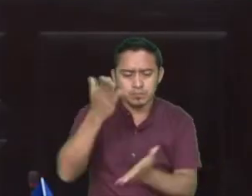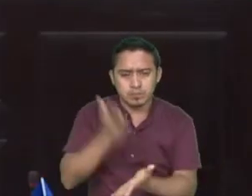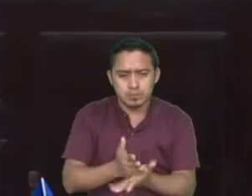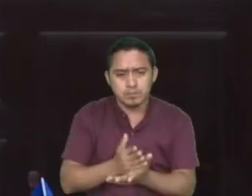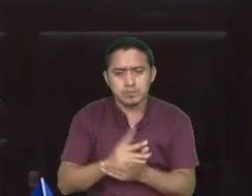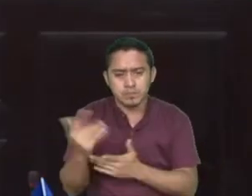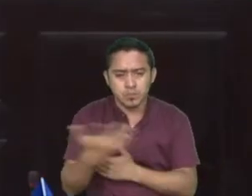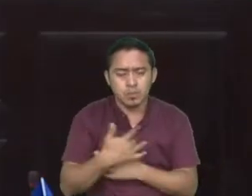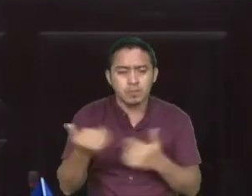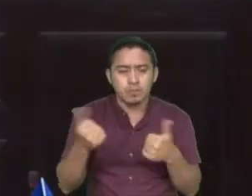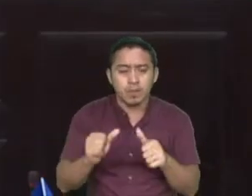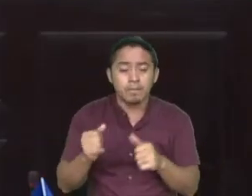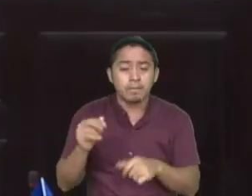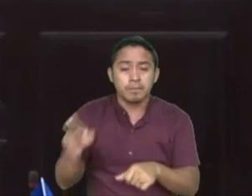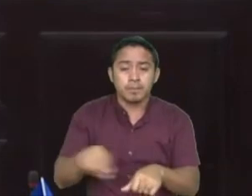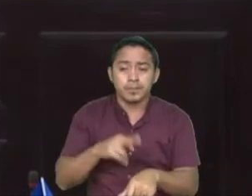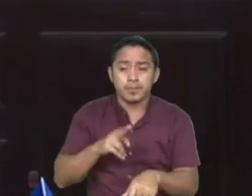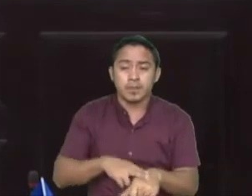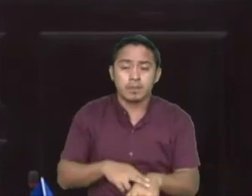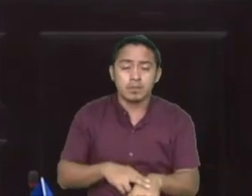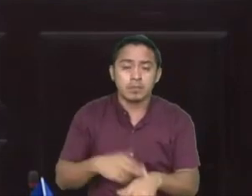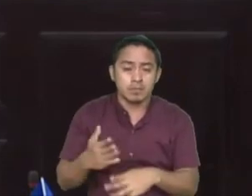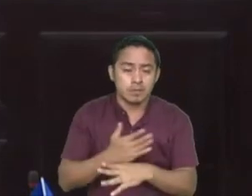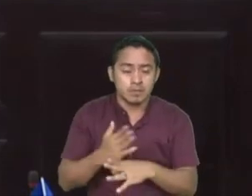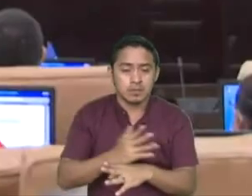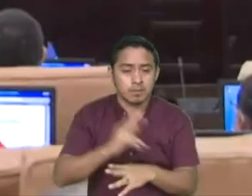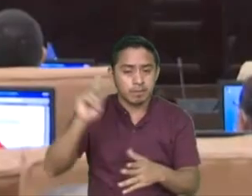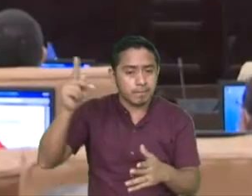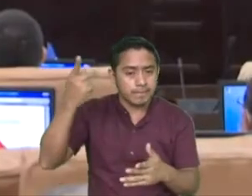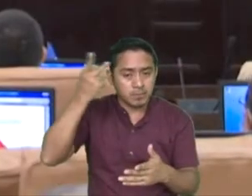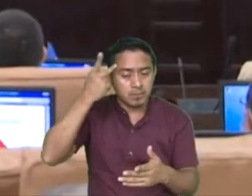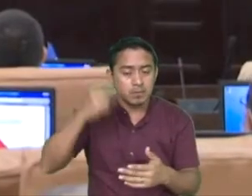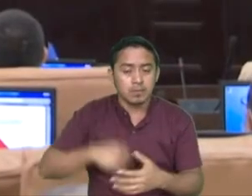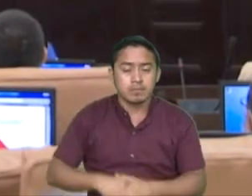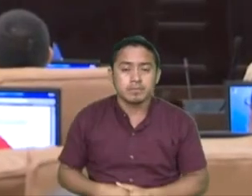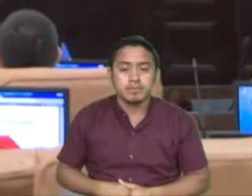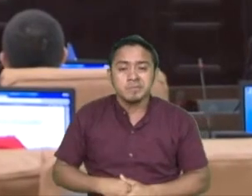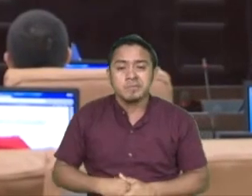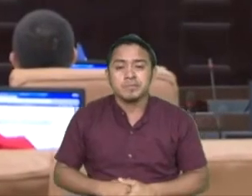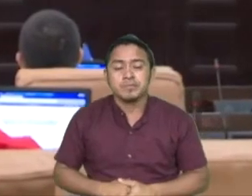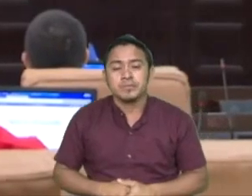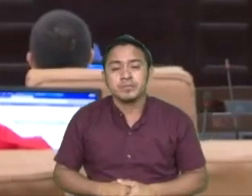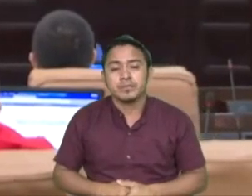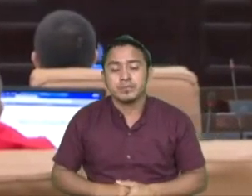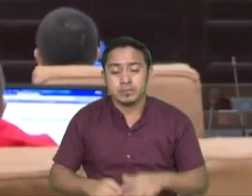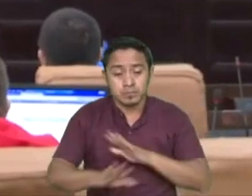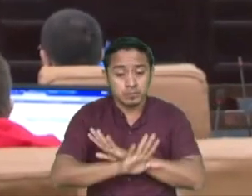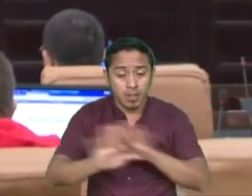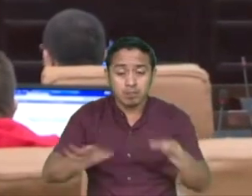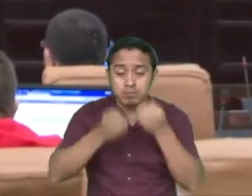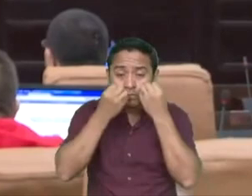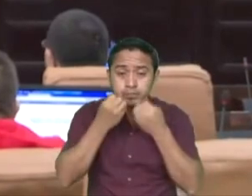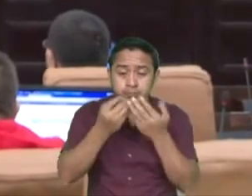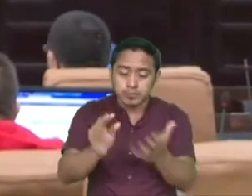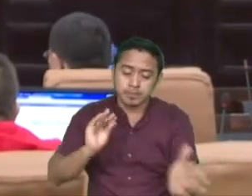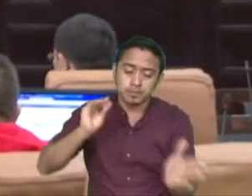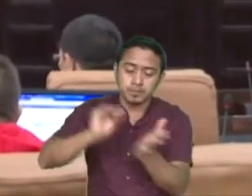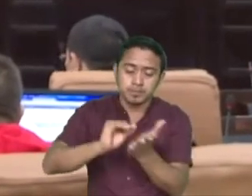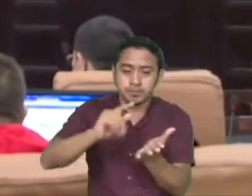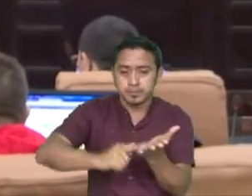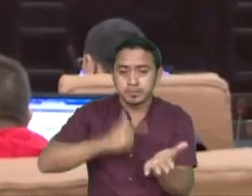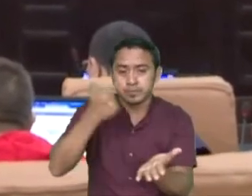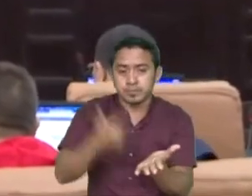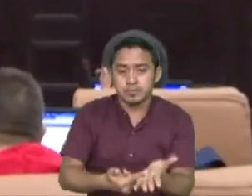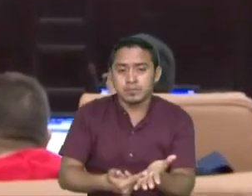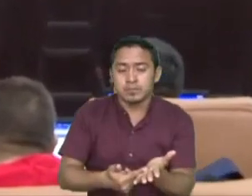convocatoria en el Diario Oficial La Gaceta, se abrirá el plazo de 15 días para presentar las propuestas ante la Secretaría de la Comisión Especial